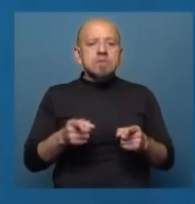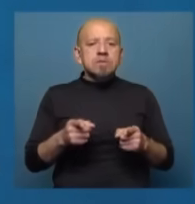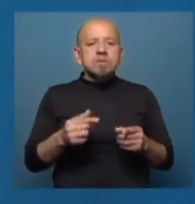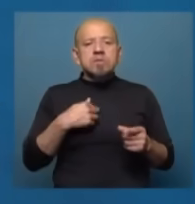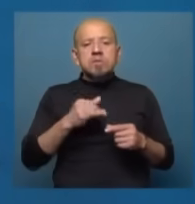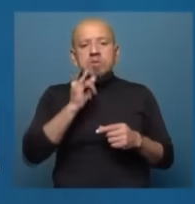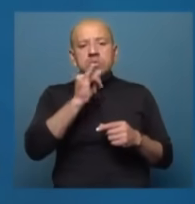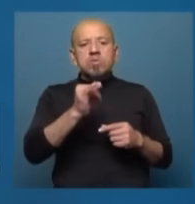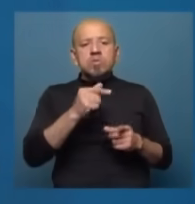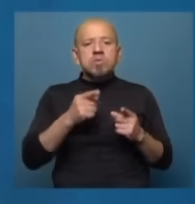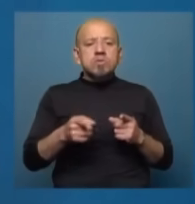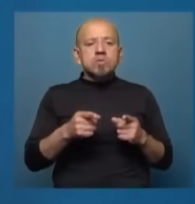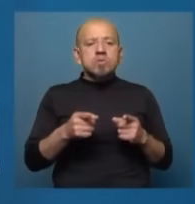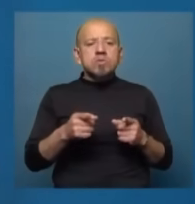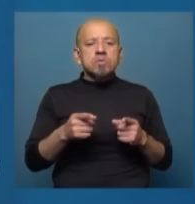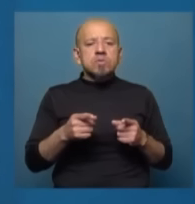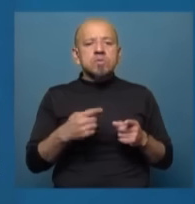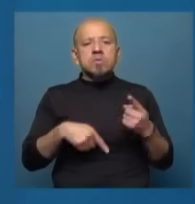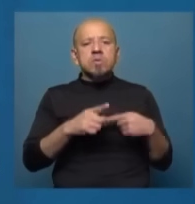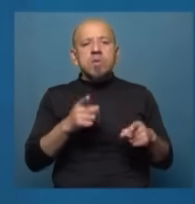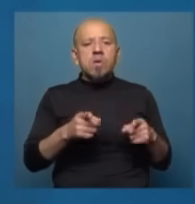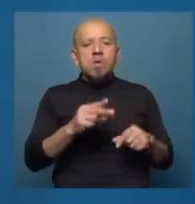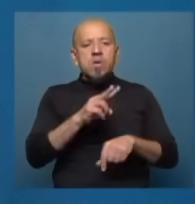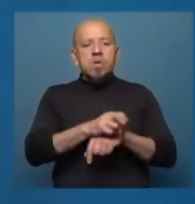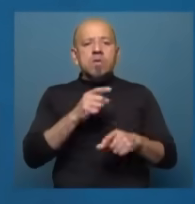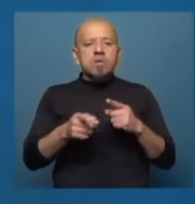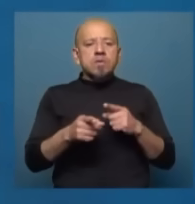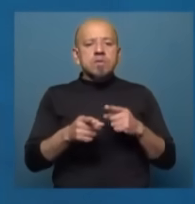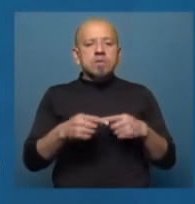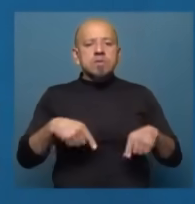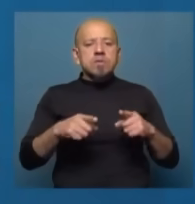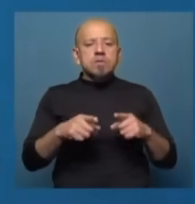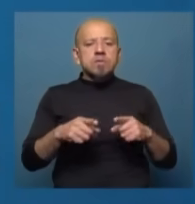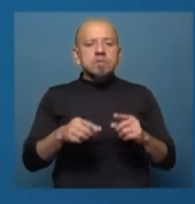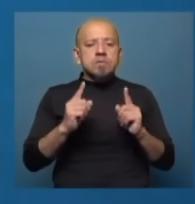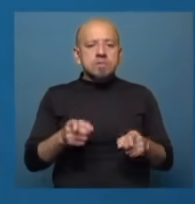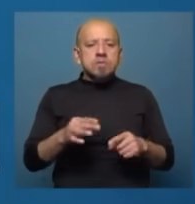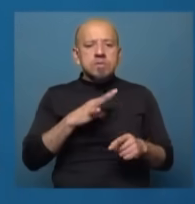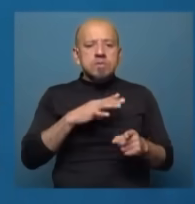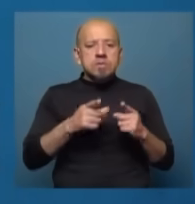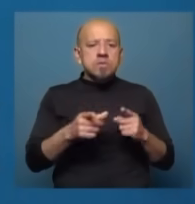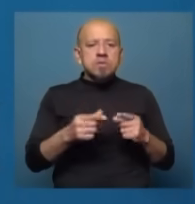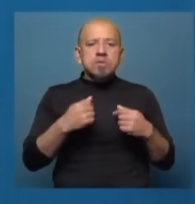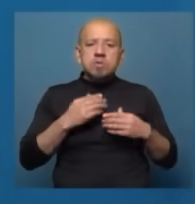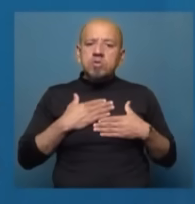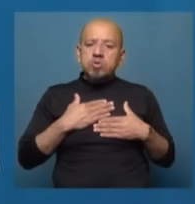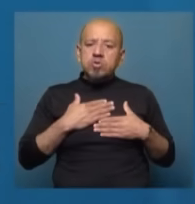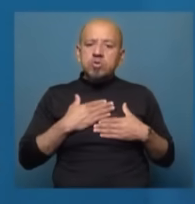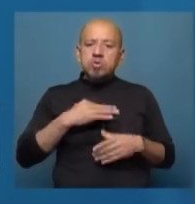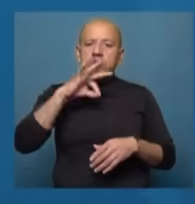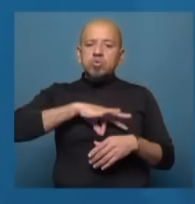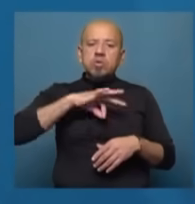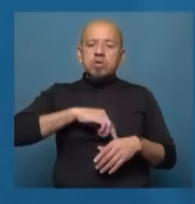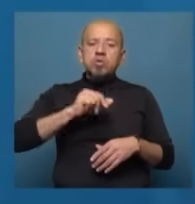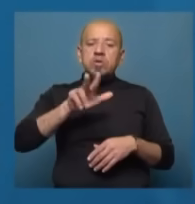denuncia contra mí donde se cuestionaron eh se cuestionó la fiscal en fin también ocurrió que nosotros no cobramos el sueldo por TR